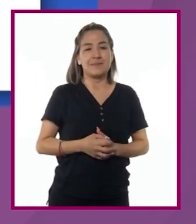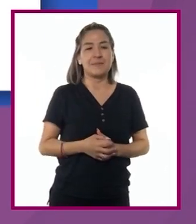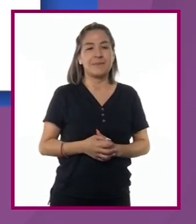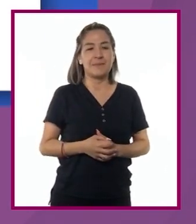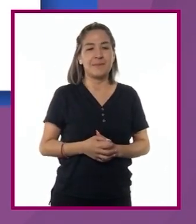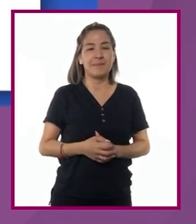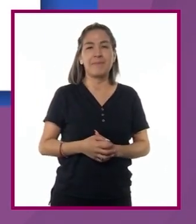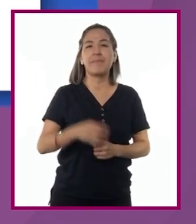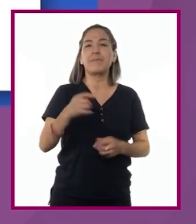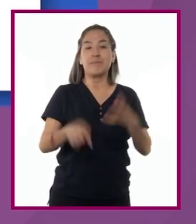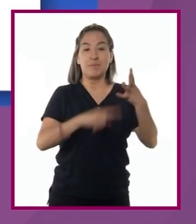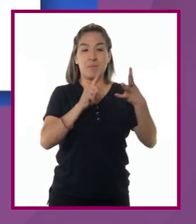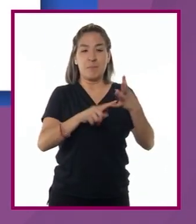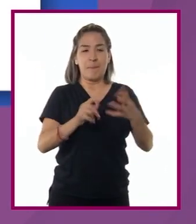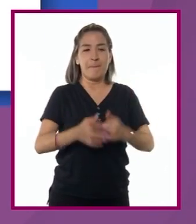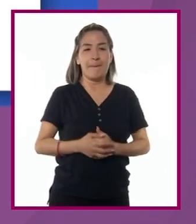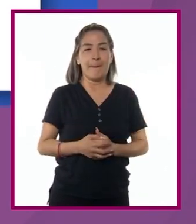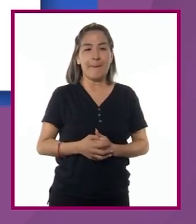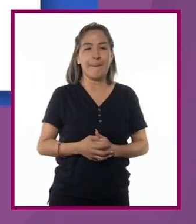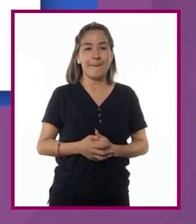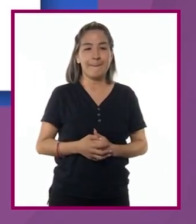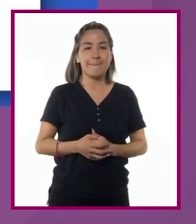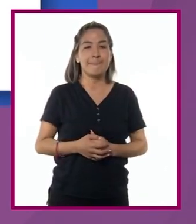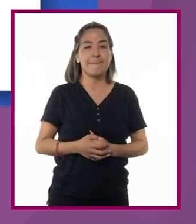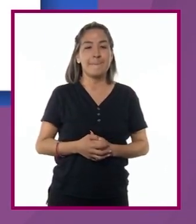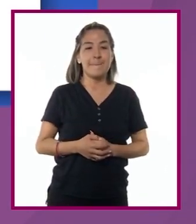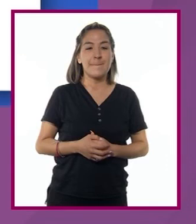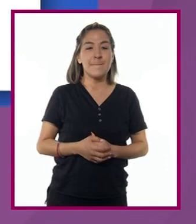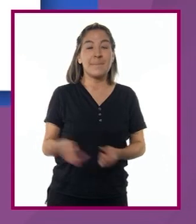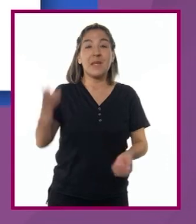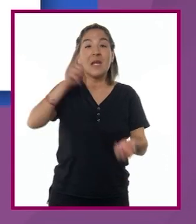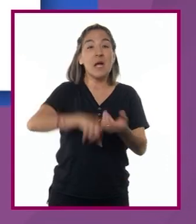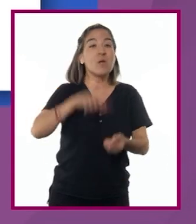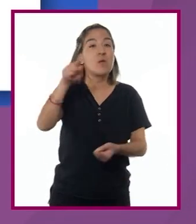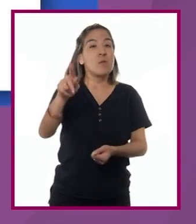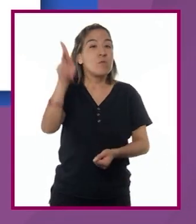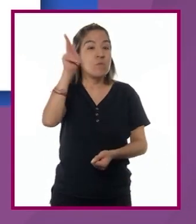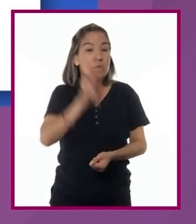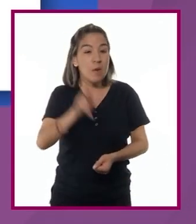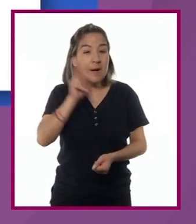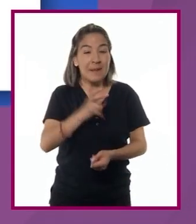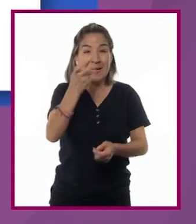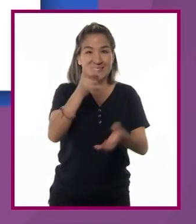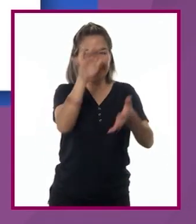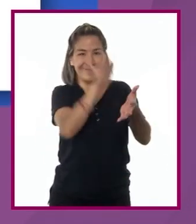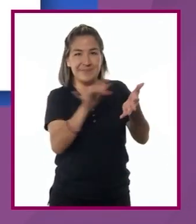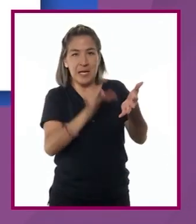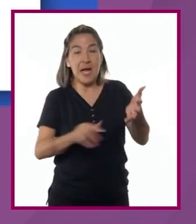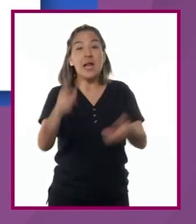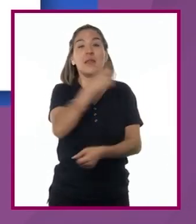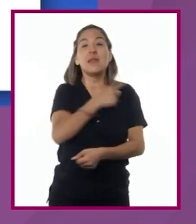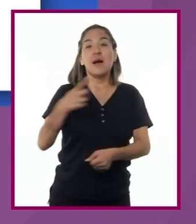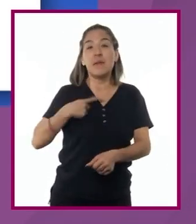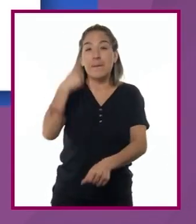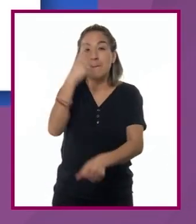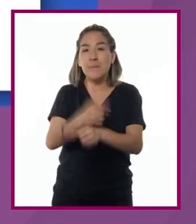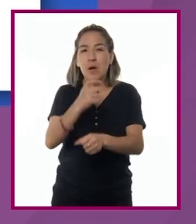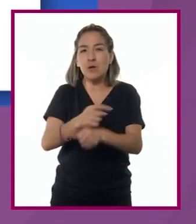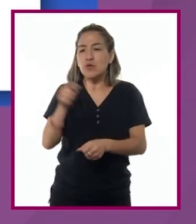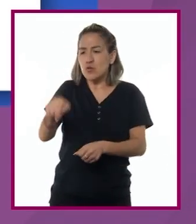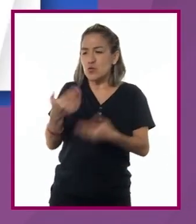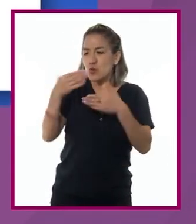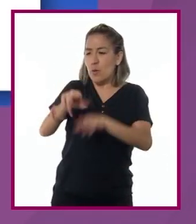Rigor, es decir, que las pruebas presentadas en el texto deben revelar la verdad